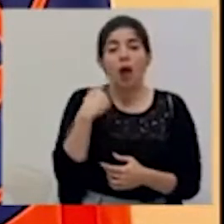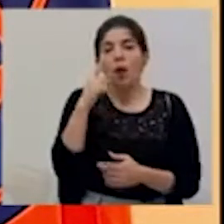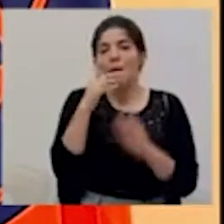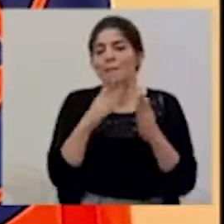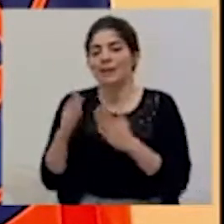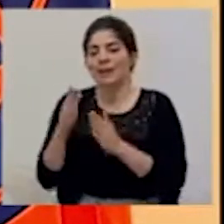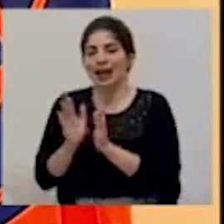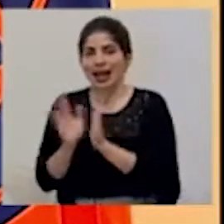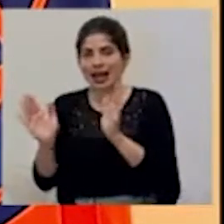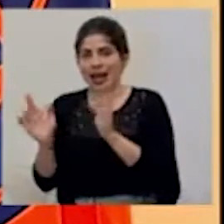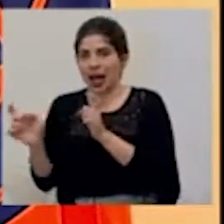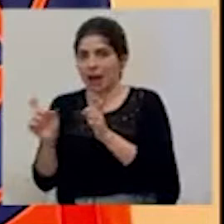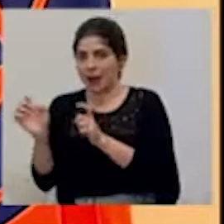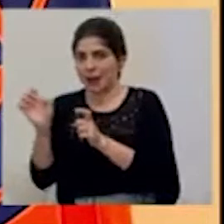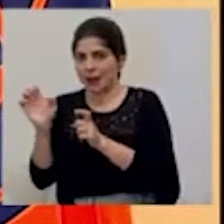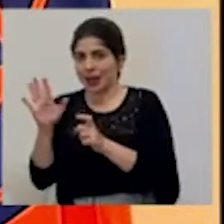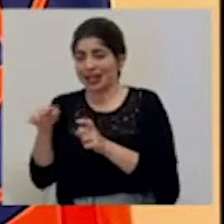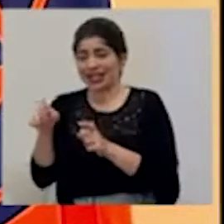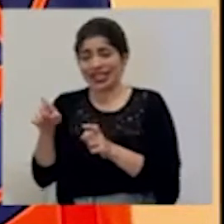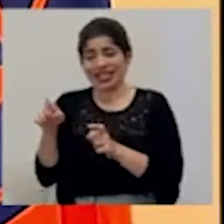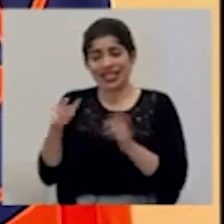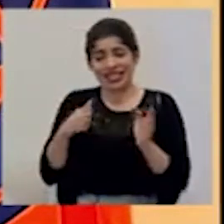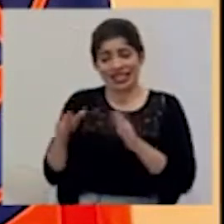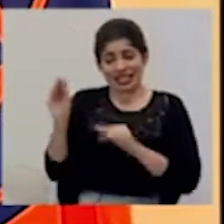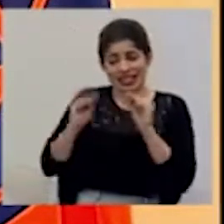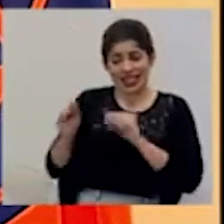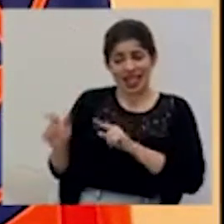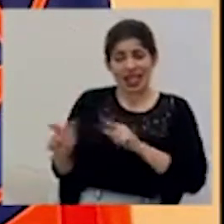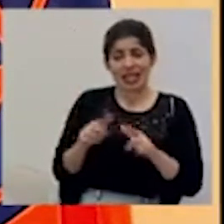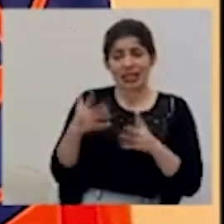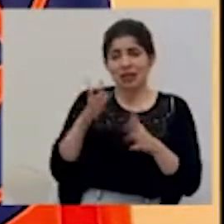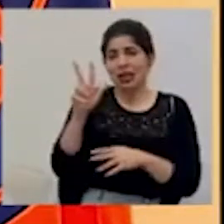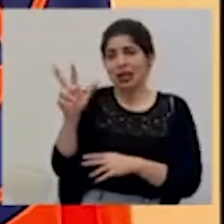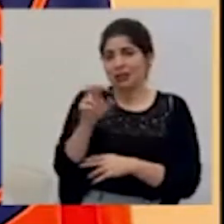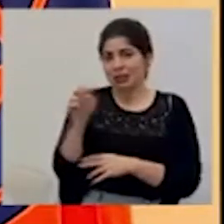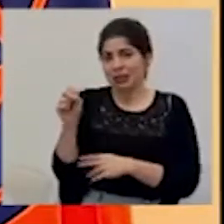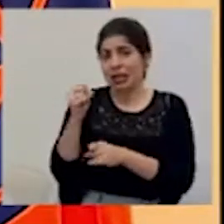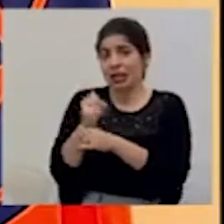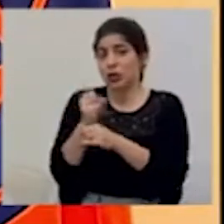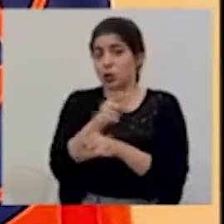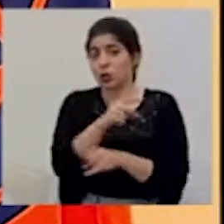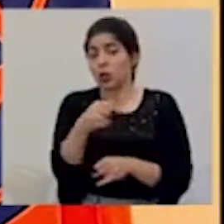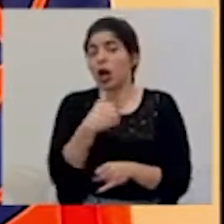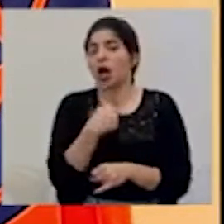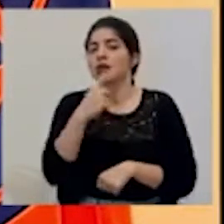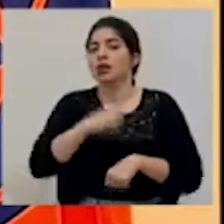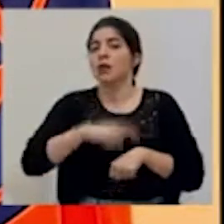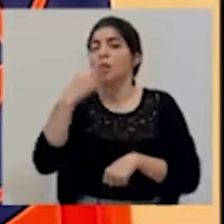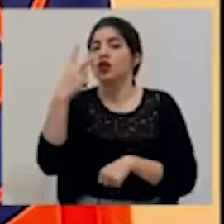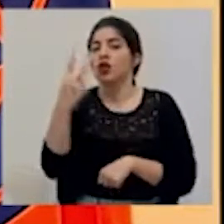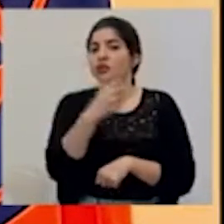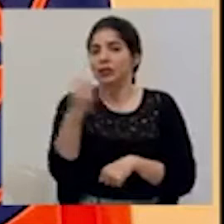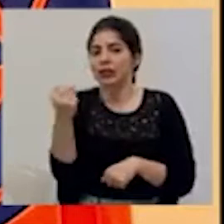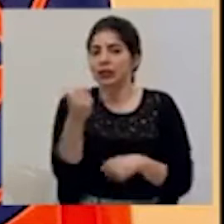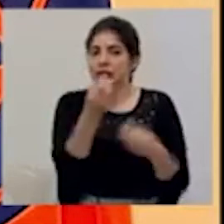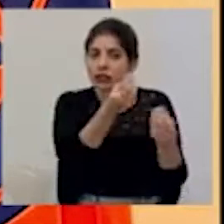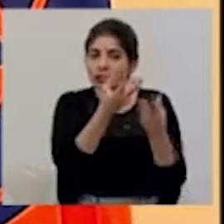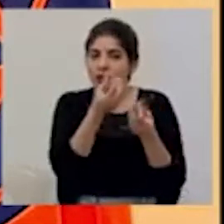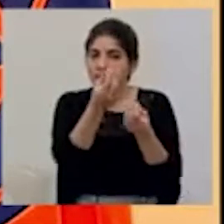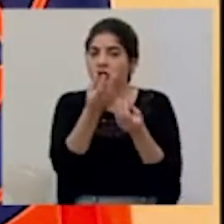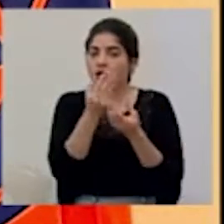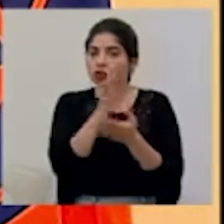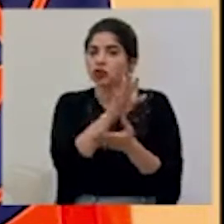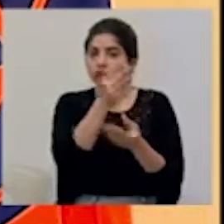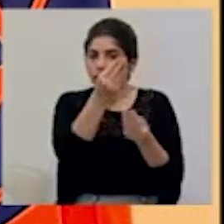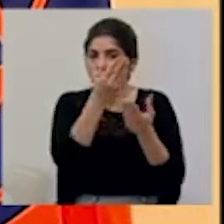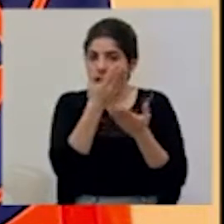que debe estar listo en aproximadamente 3 meses, las instituciones tienen 2 meses para presentar sus reportes, y se da